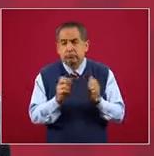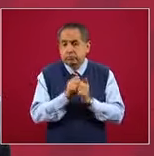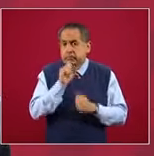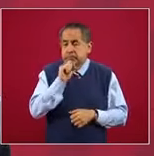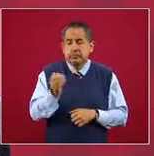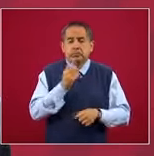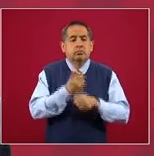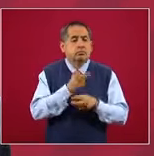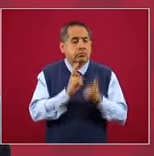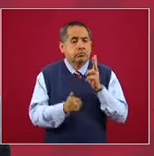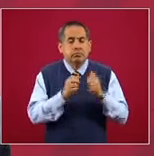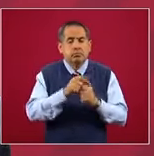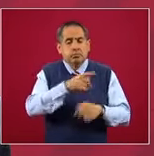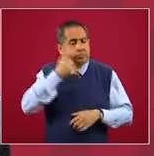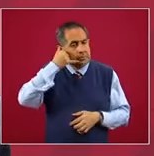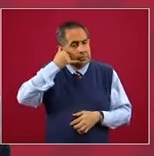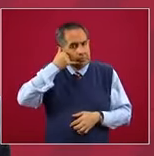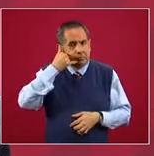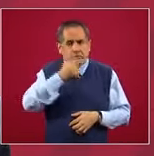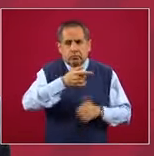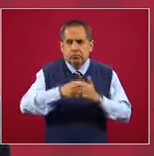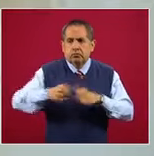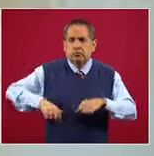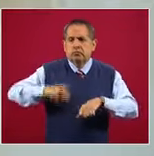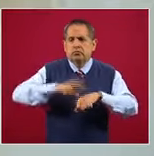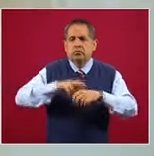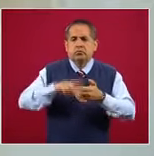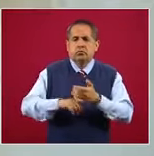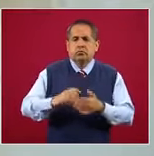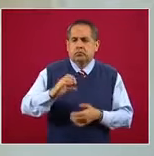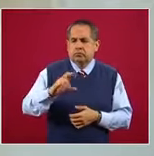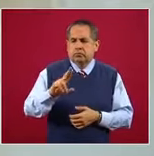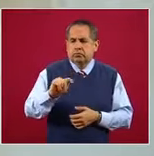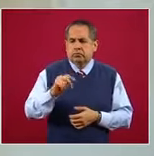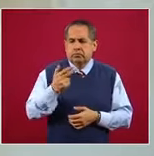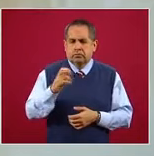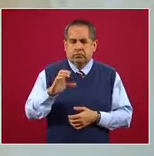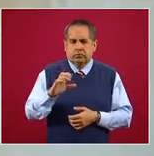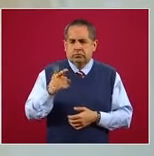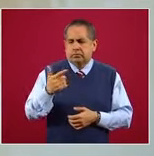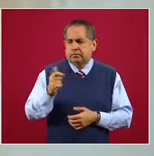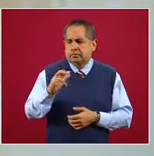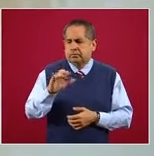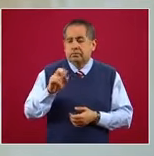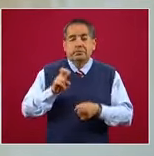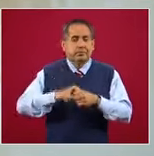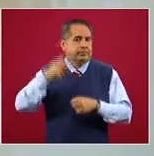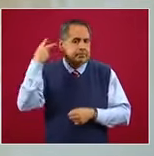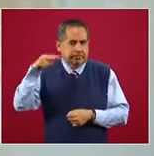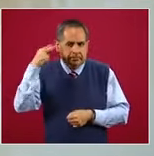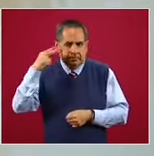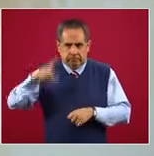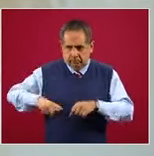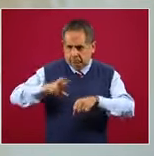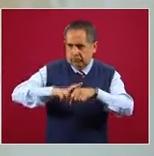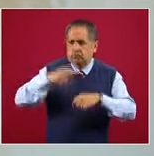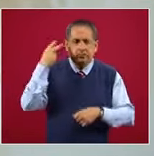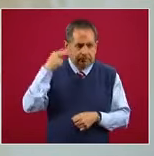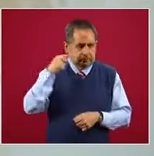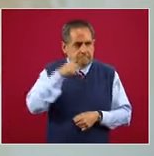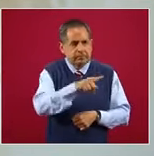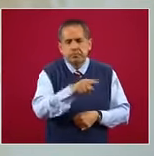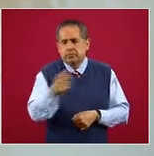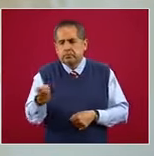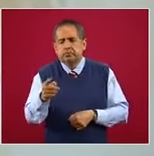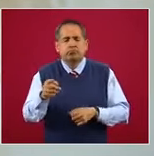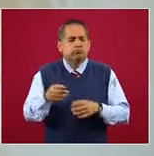la oportunidad de platicar por teléfono con el gobernador Cuitláhuac García, el gobernador de Veracruz, quien nos relataba al maestro